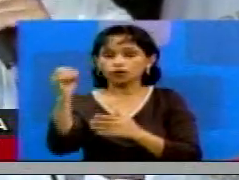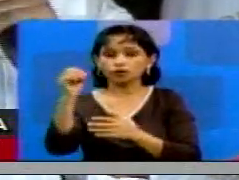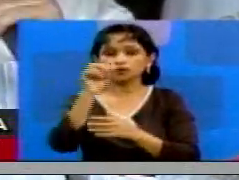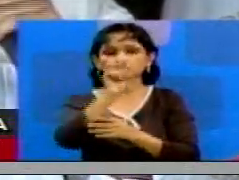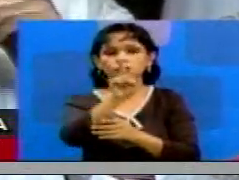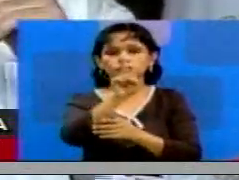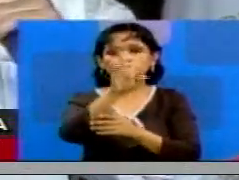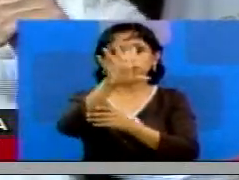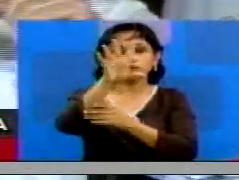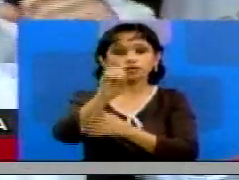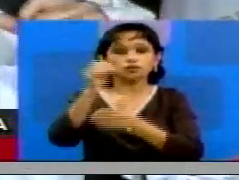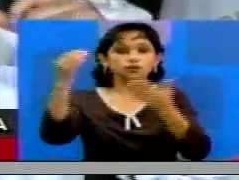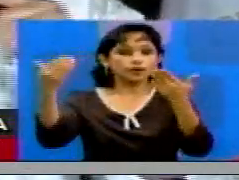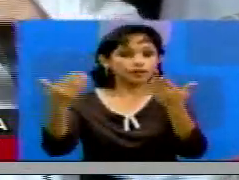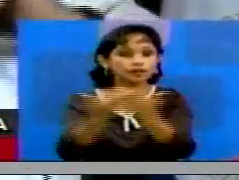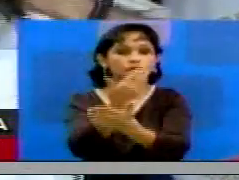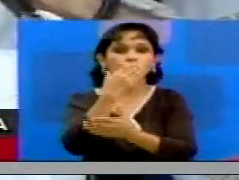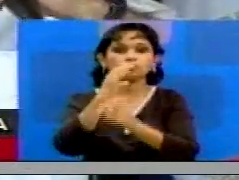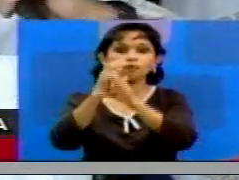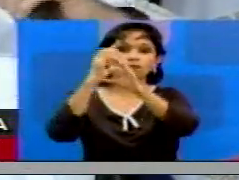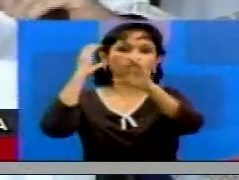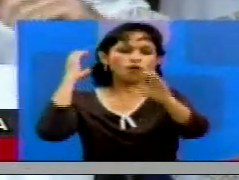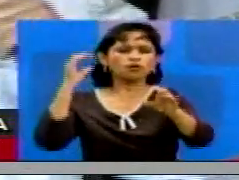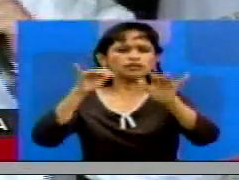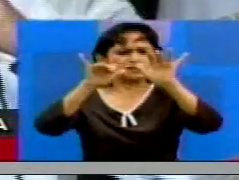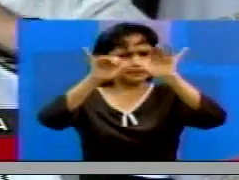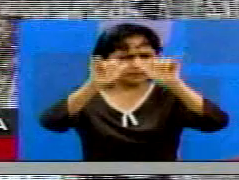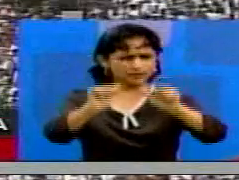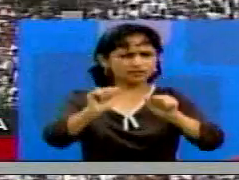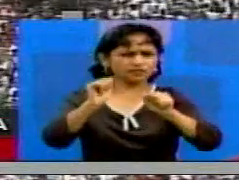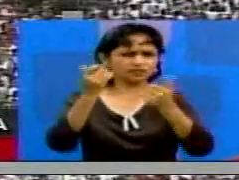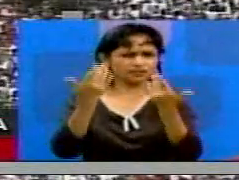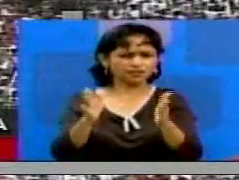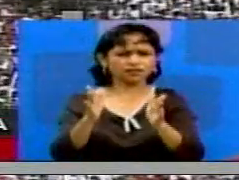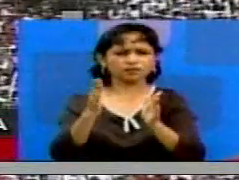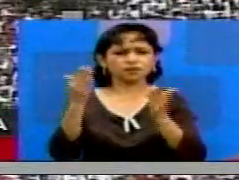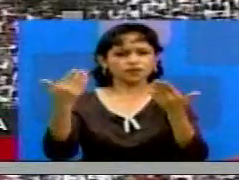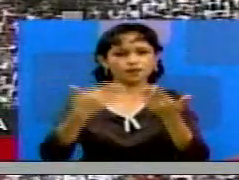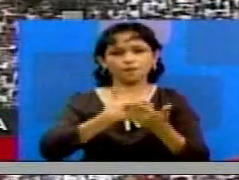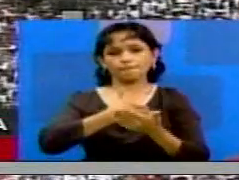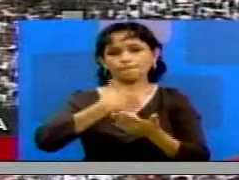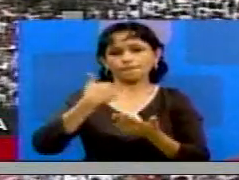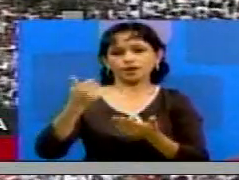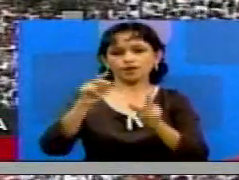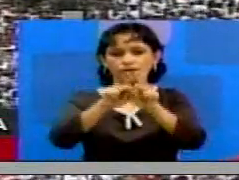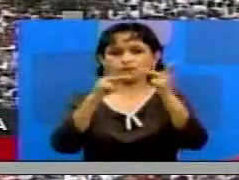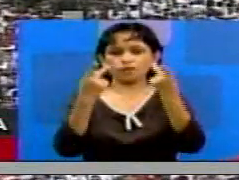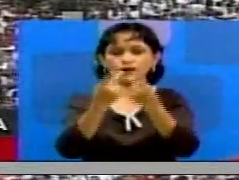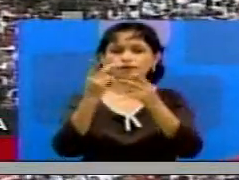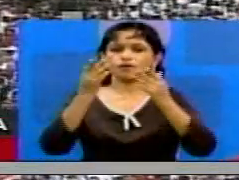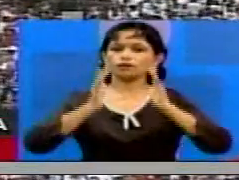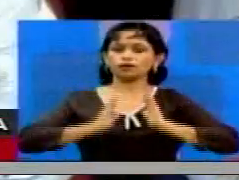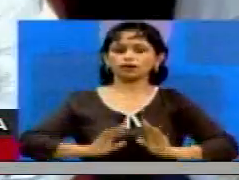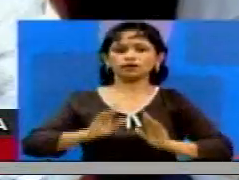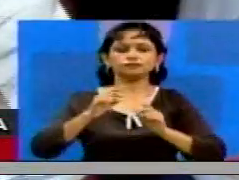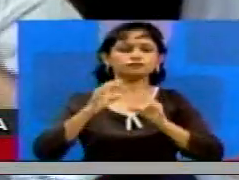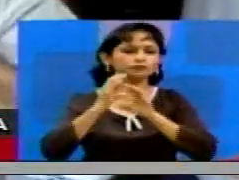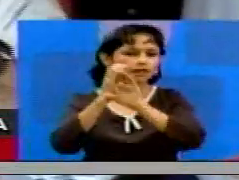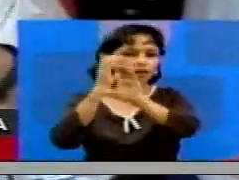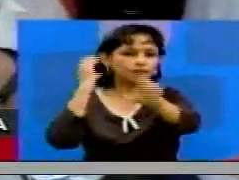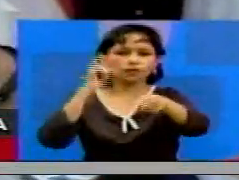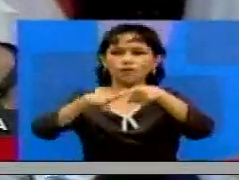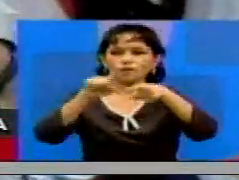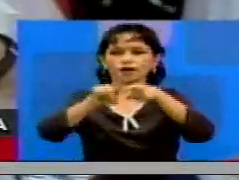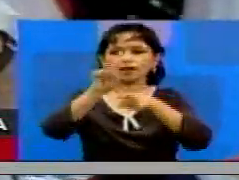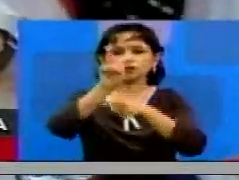250 buses nuevos, grandes, ya totalmente acondicionados, para brindarle un mejor servicio al pueblo. Y el pasaje siempre será a